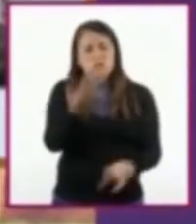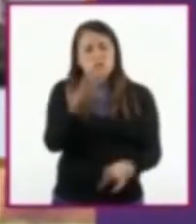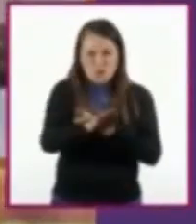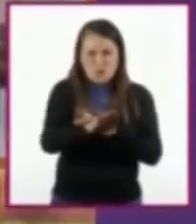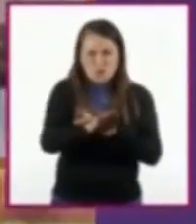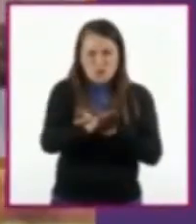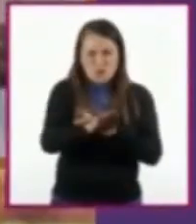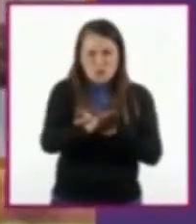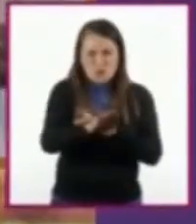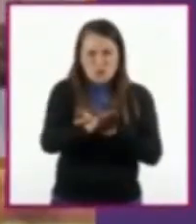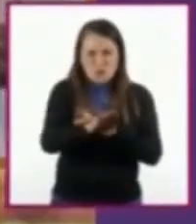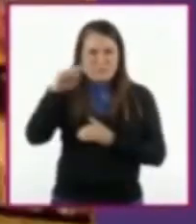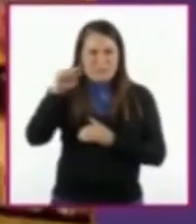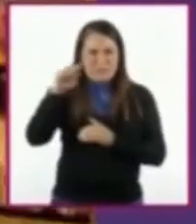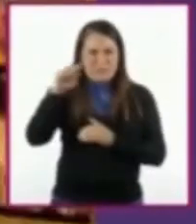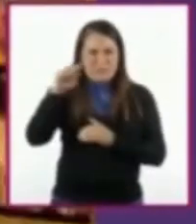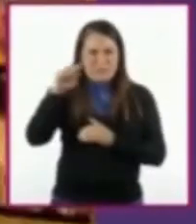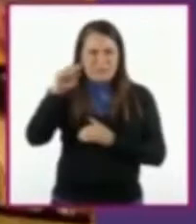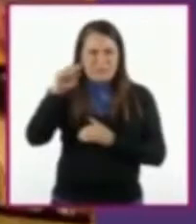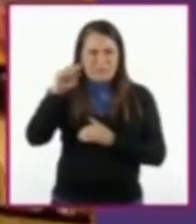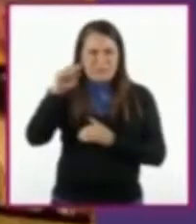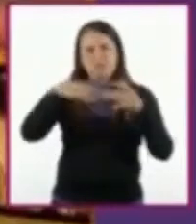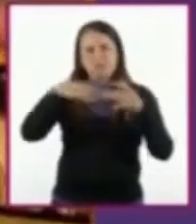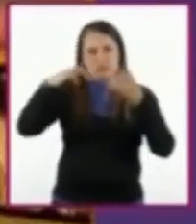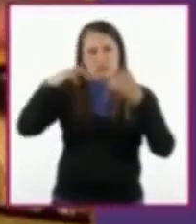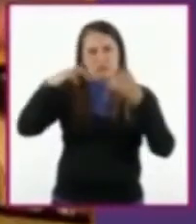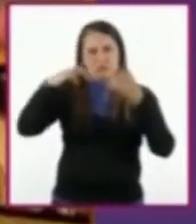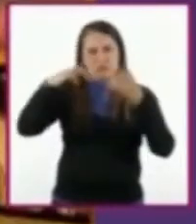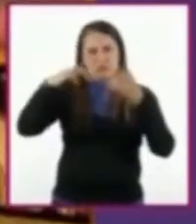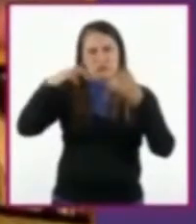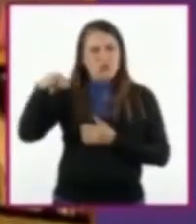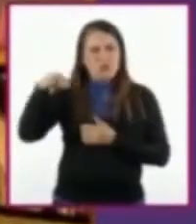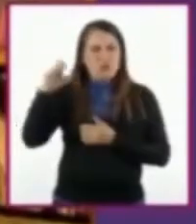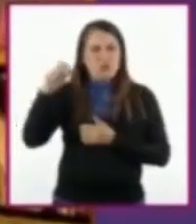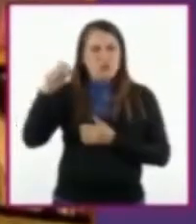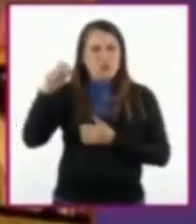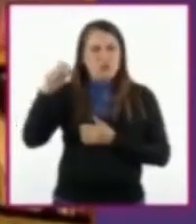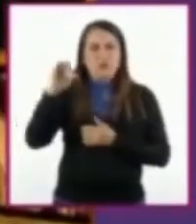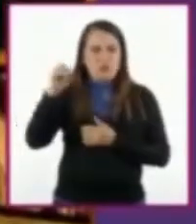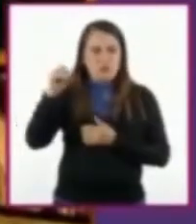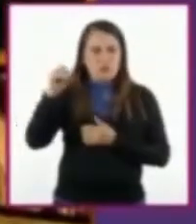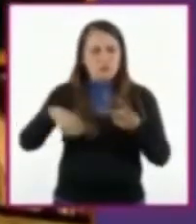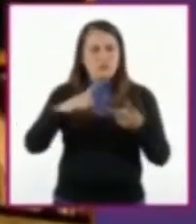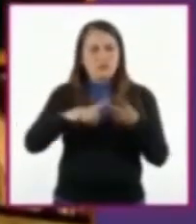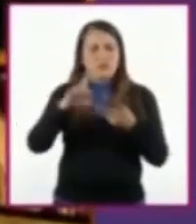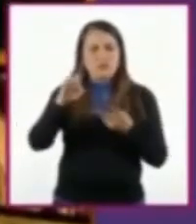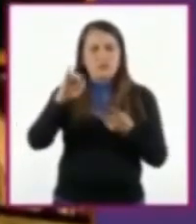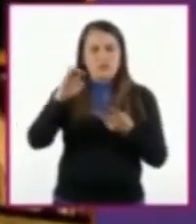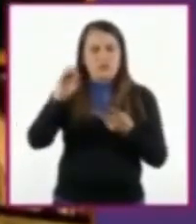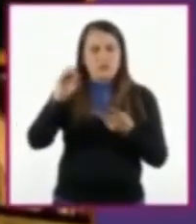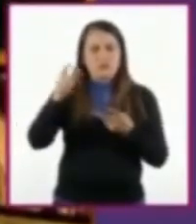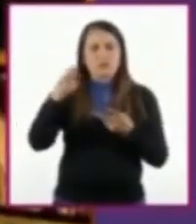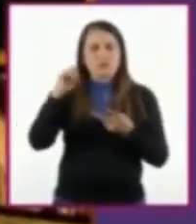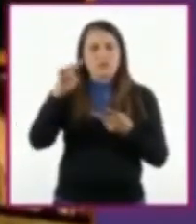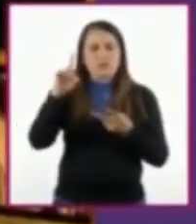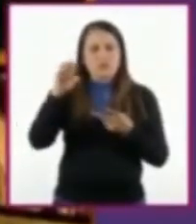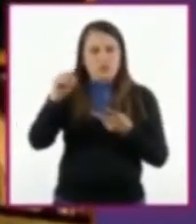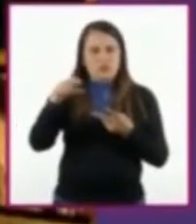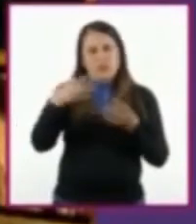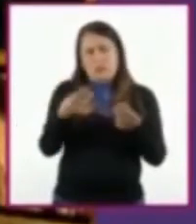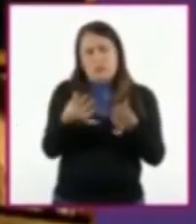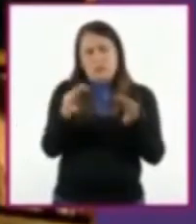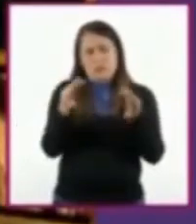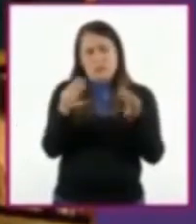elaborar cemento, se producen monóxido de carbono, monóxido de nitrógeno, dióxido de azufre y partículas muy